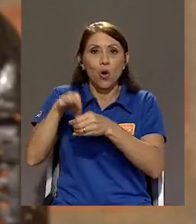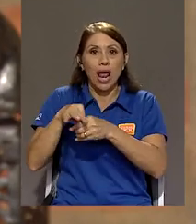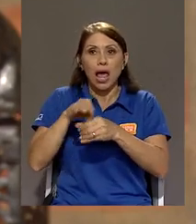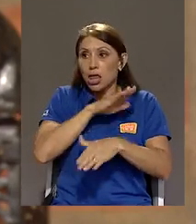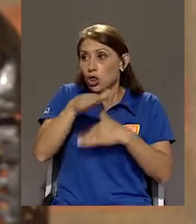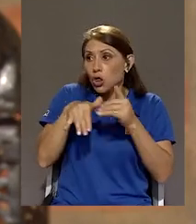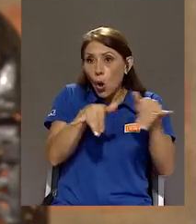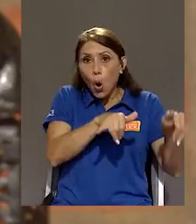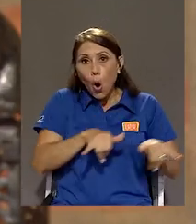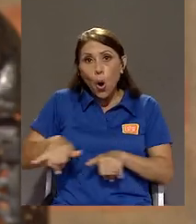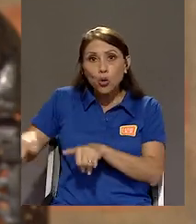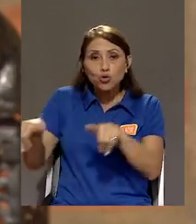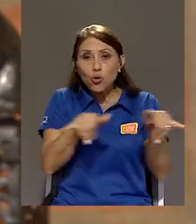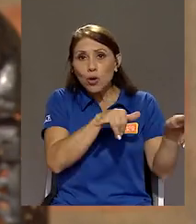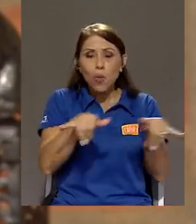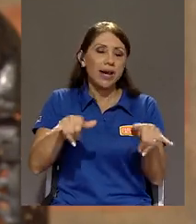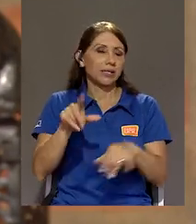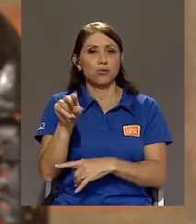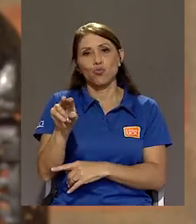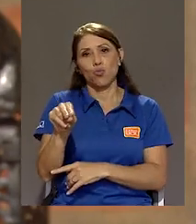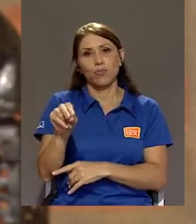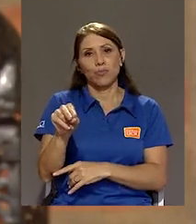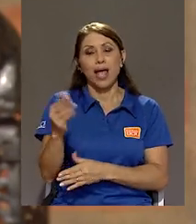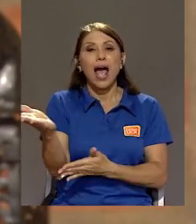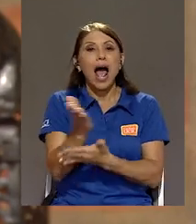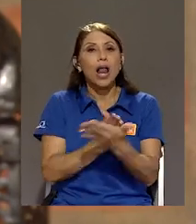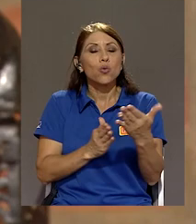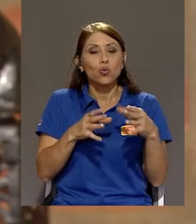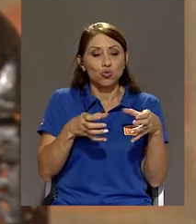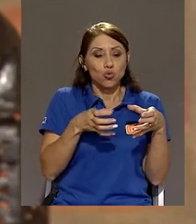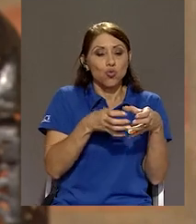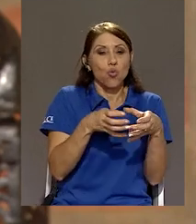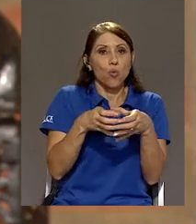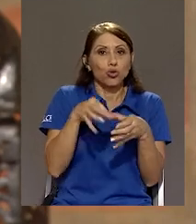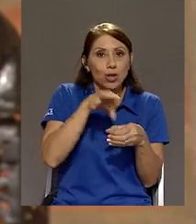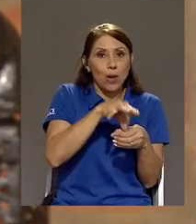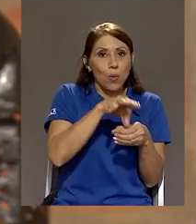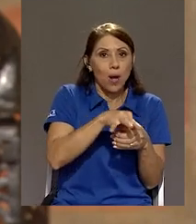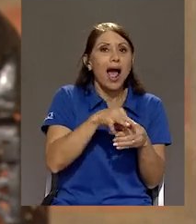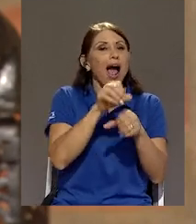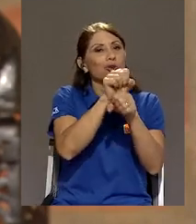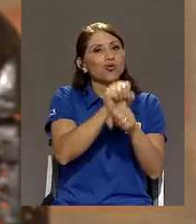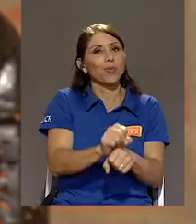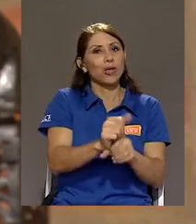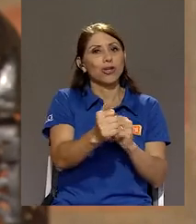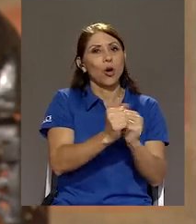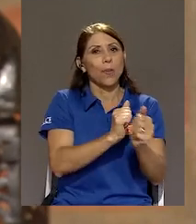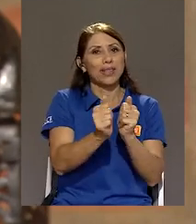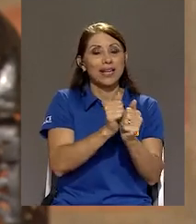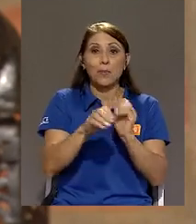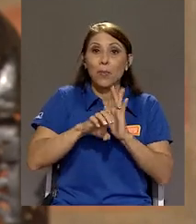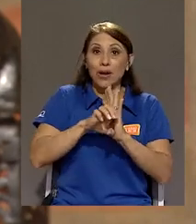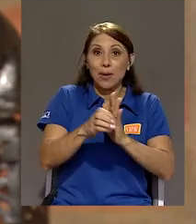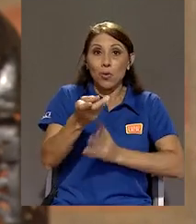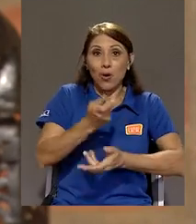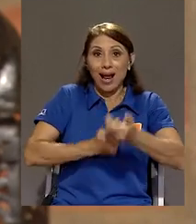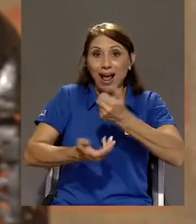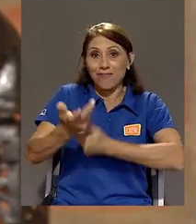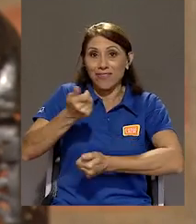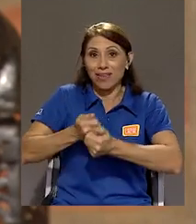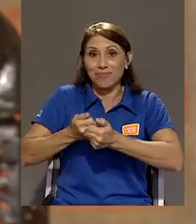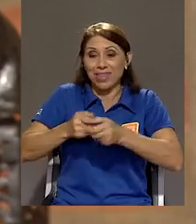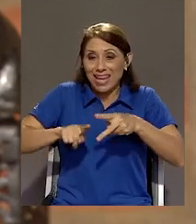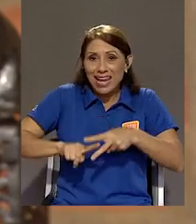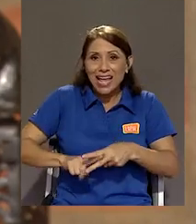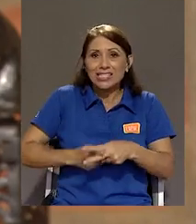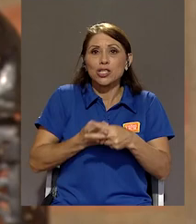los agricultores son iguales. Hay sectores que claramente están acostumbrados a competir, el caso del café, que nació como un producto